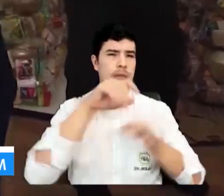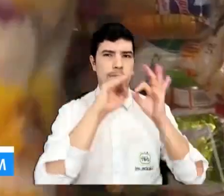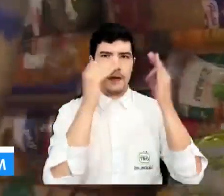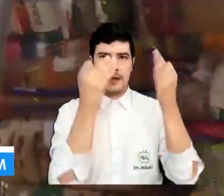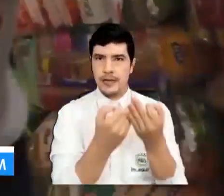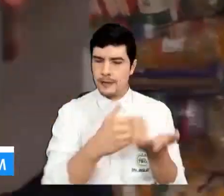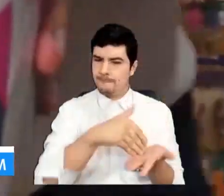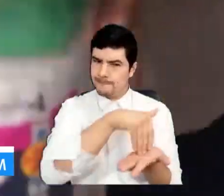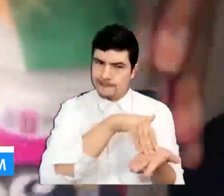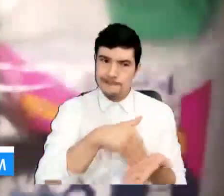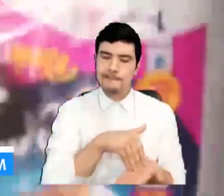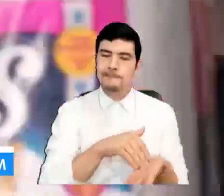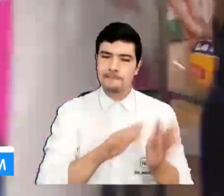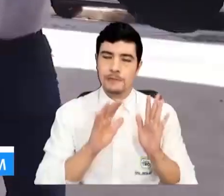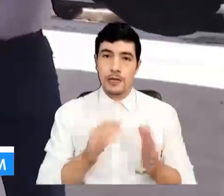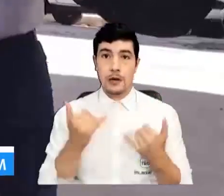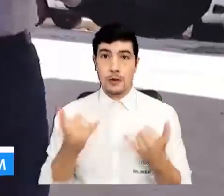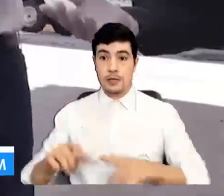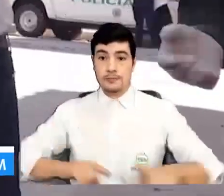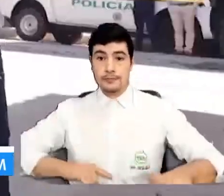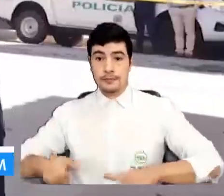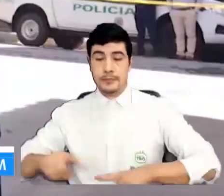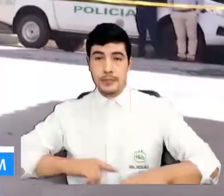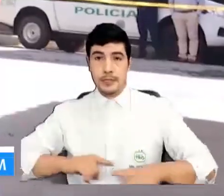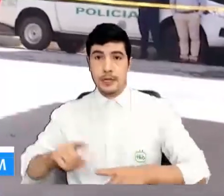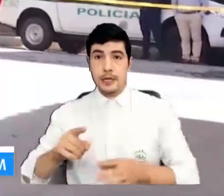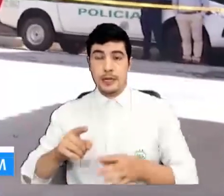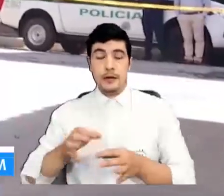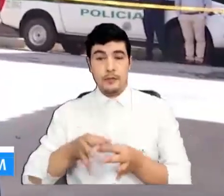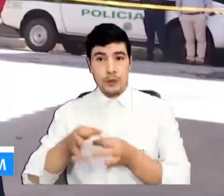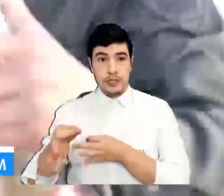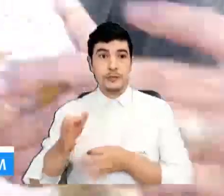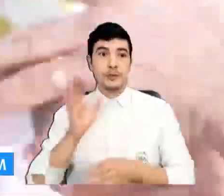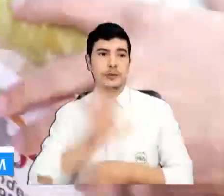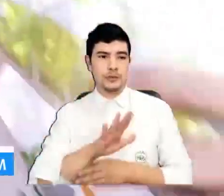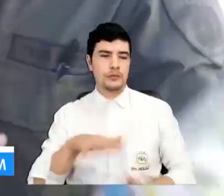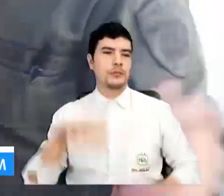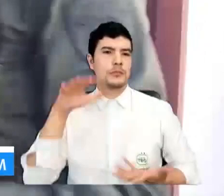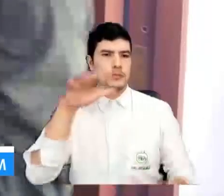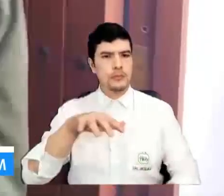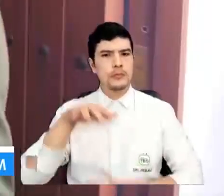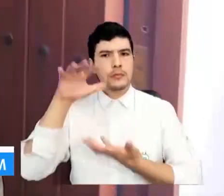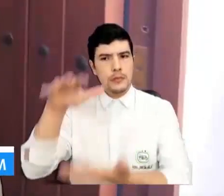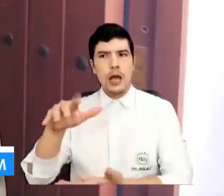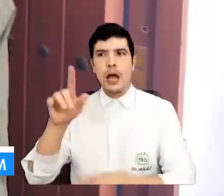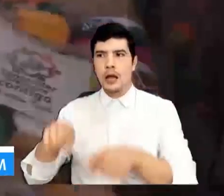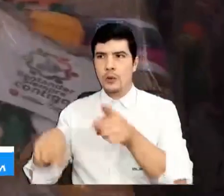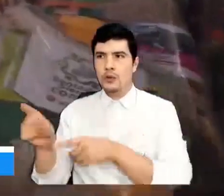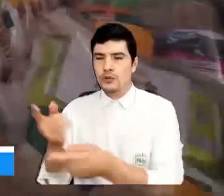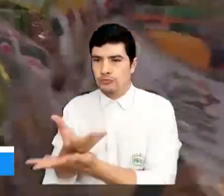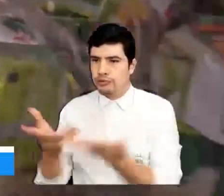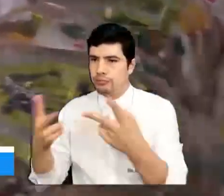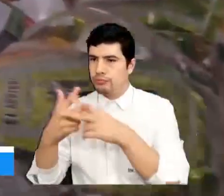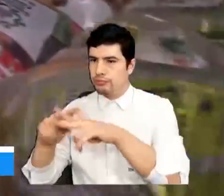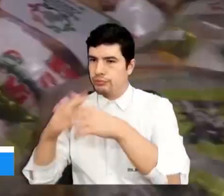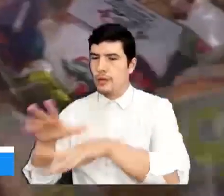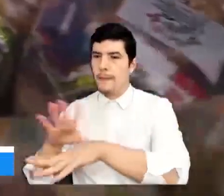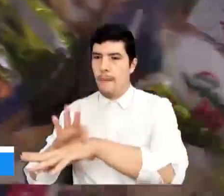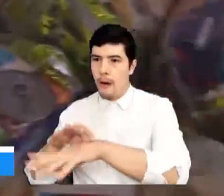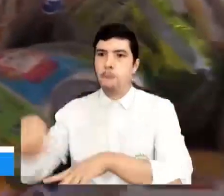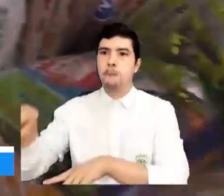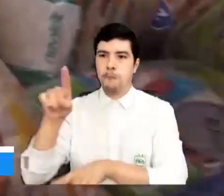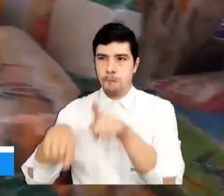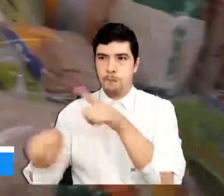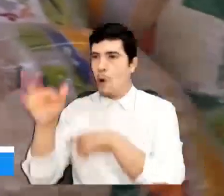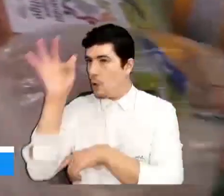y víveres fueron entregados en 15 localidades de las provincias de Vélez y Carare. Allí más de 4.500 mercados fueron entregados a los